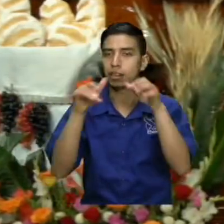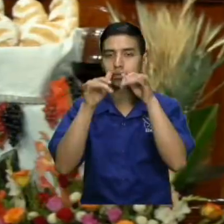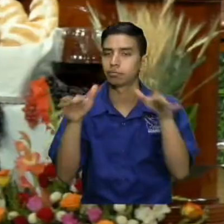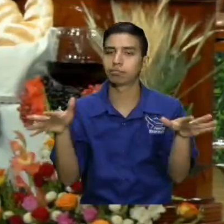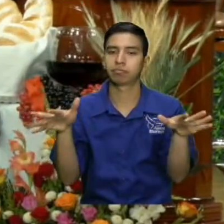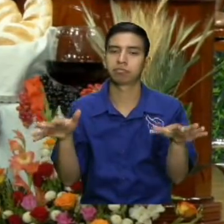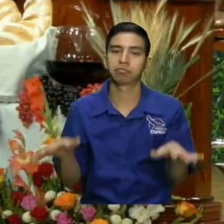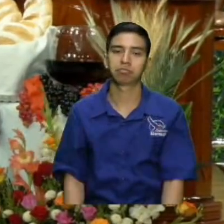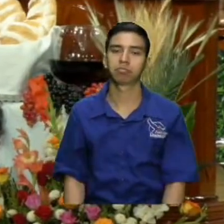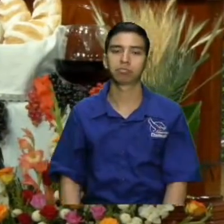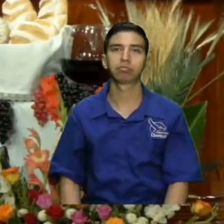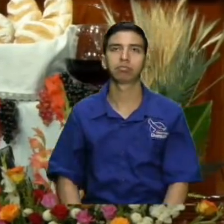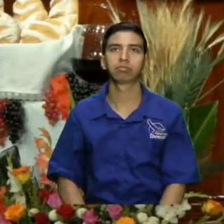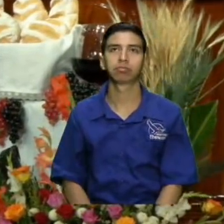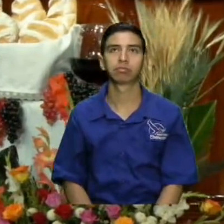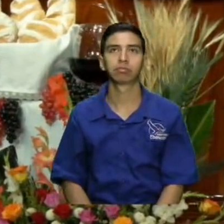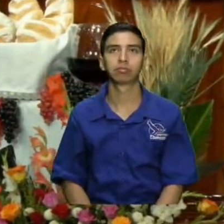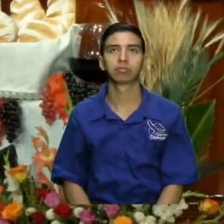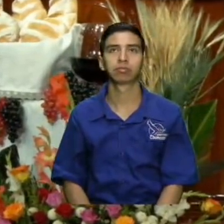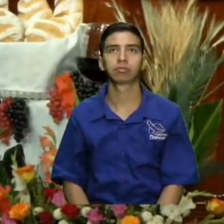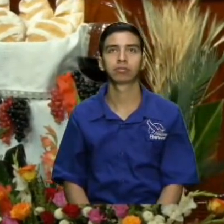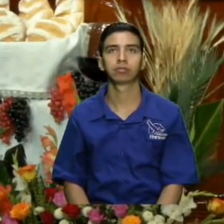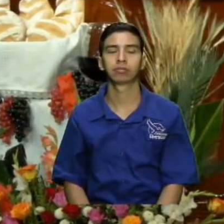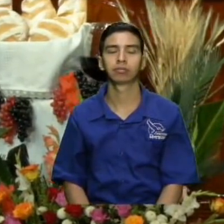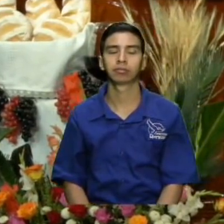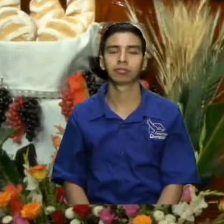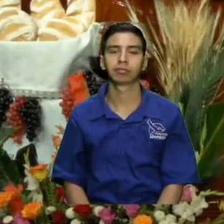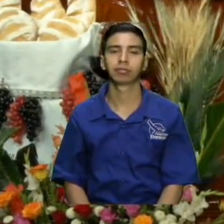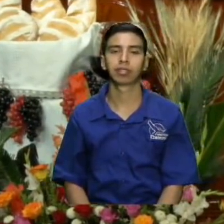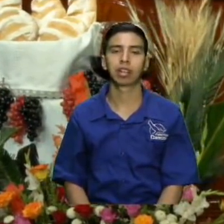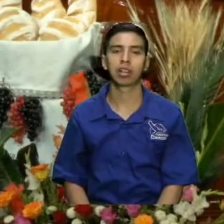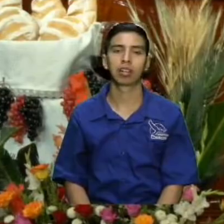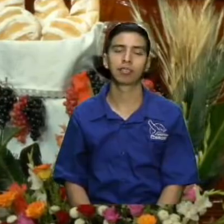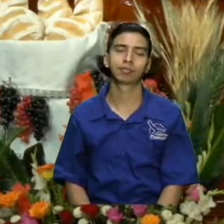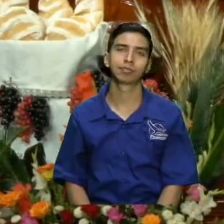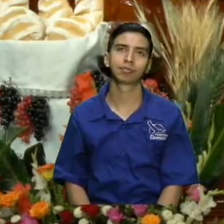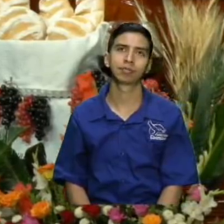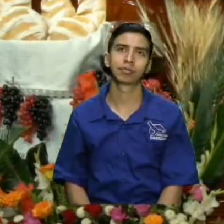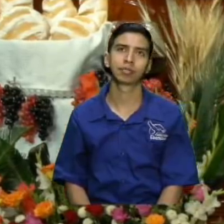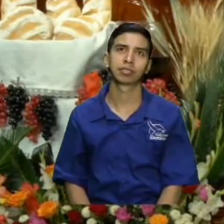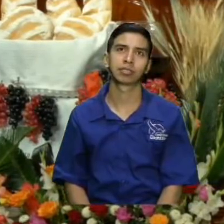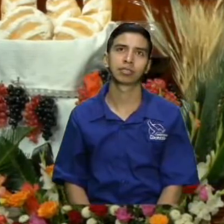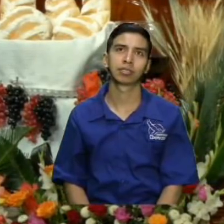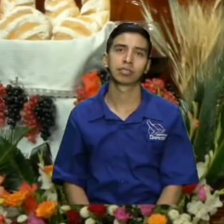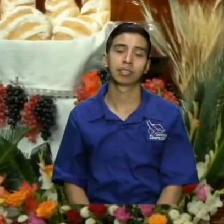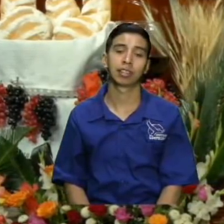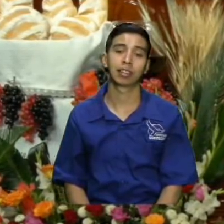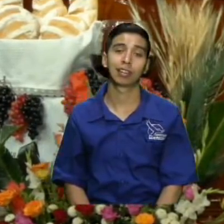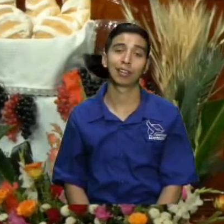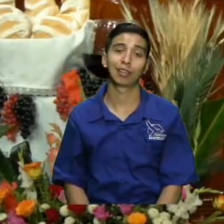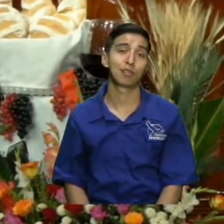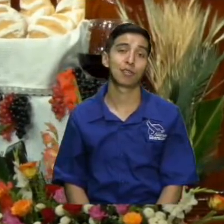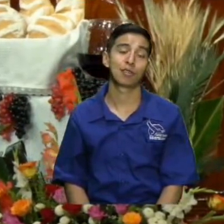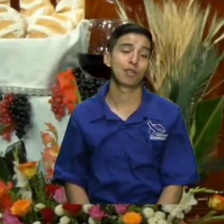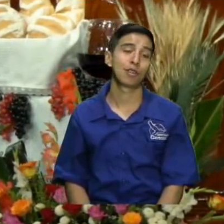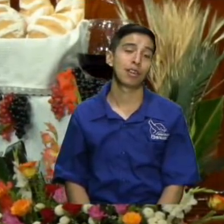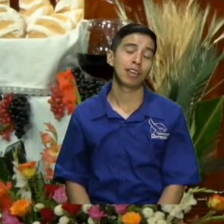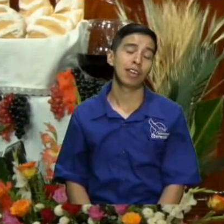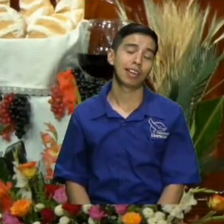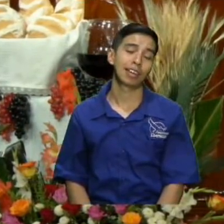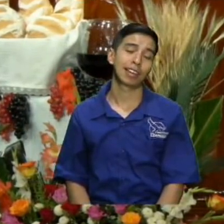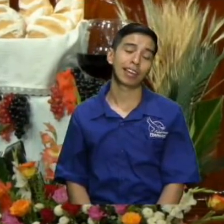Ok. Como dijo mi paisano, apruebe usted, pues.